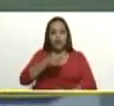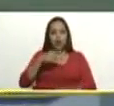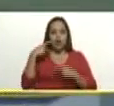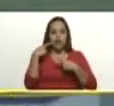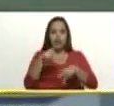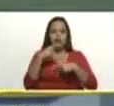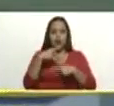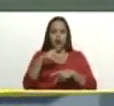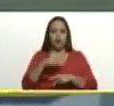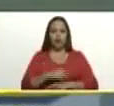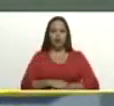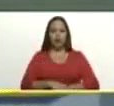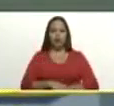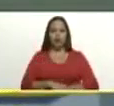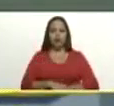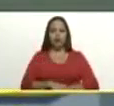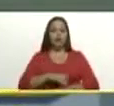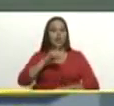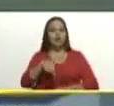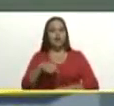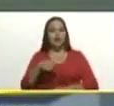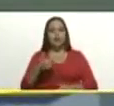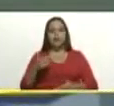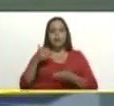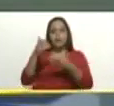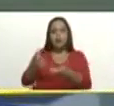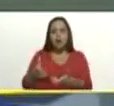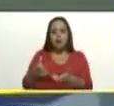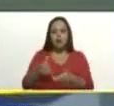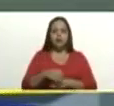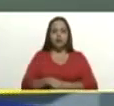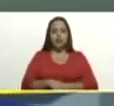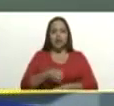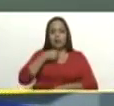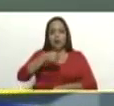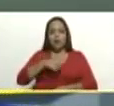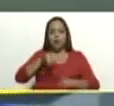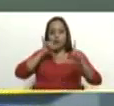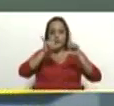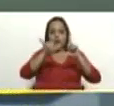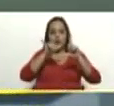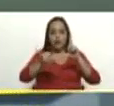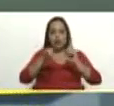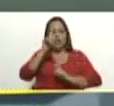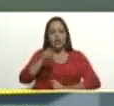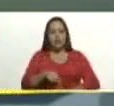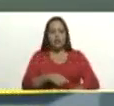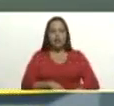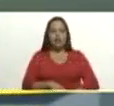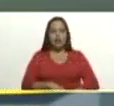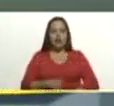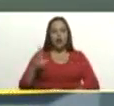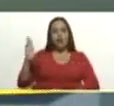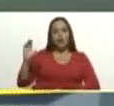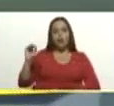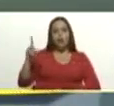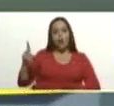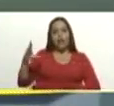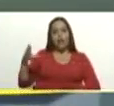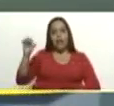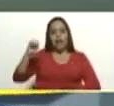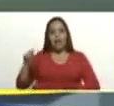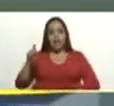TikTok, premios al periodismo en YouTube y premios al periodismo en podcast. Estamos completos, mira,